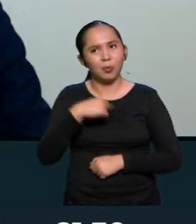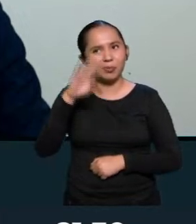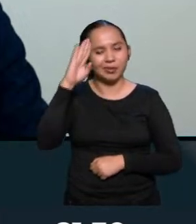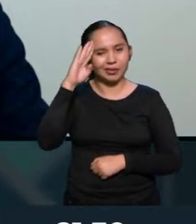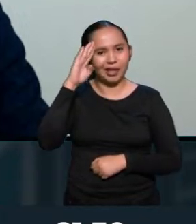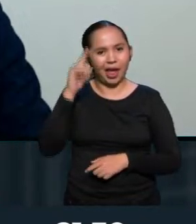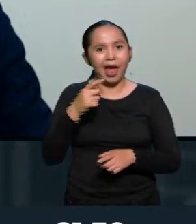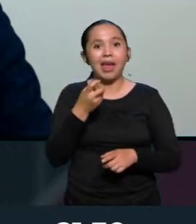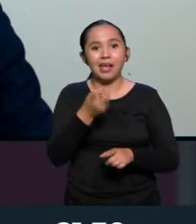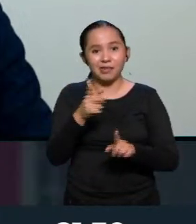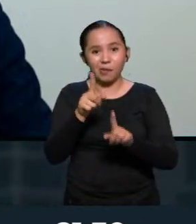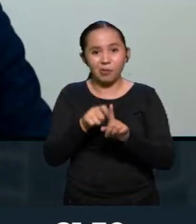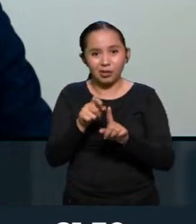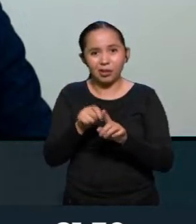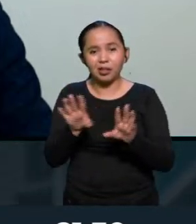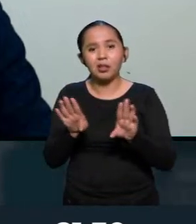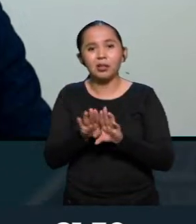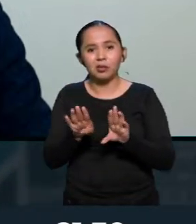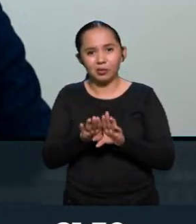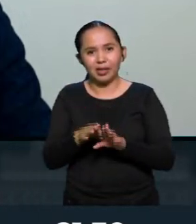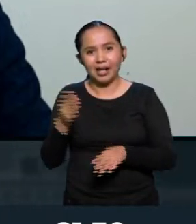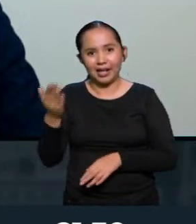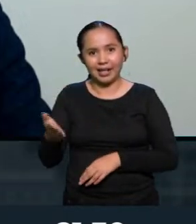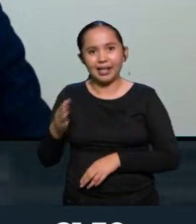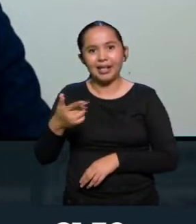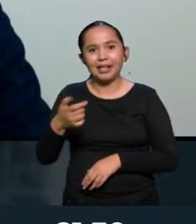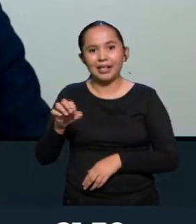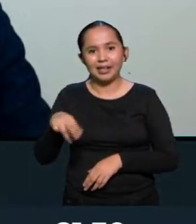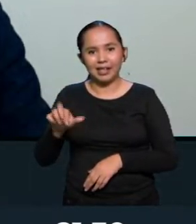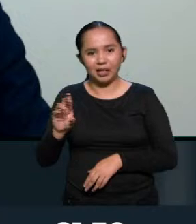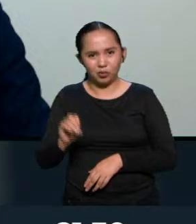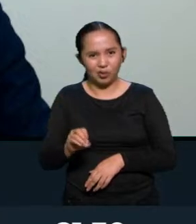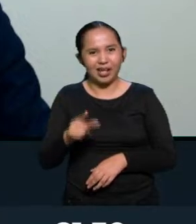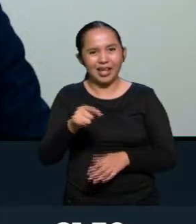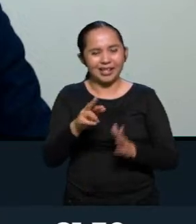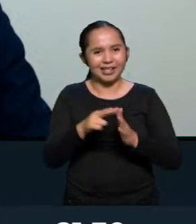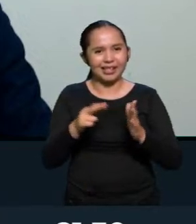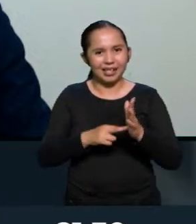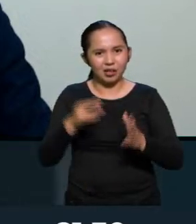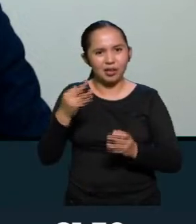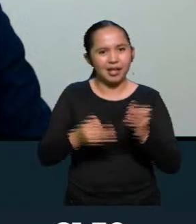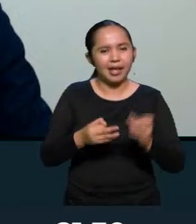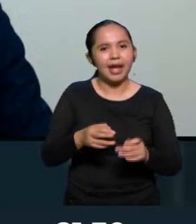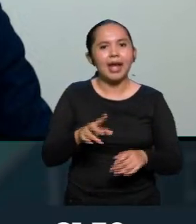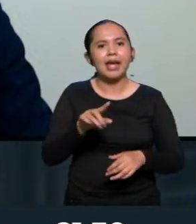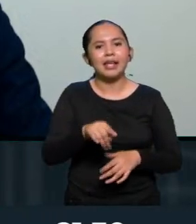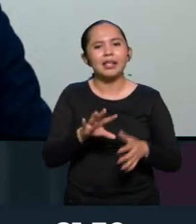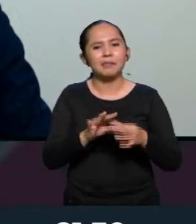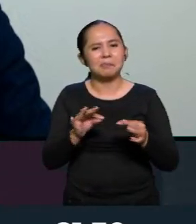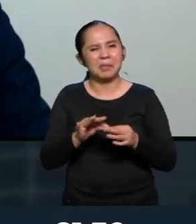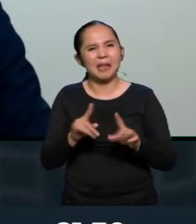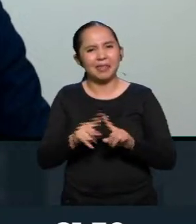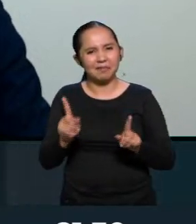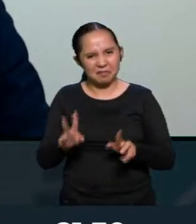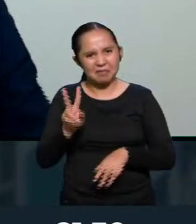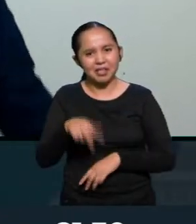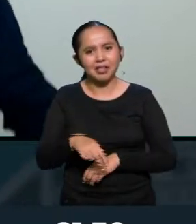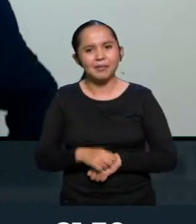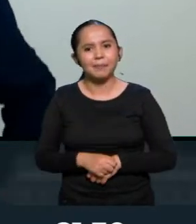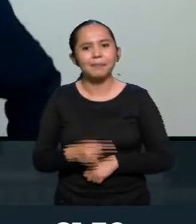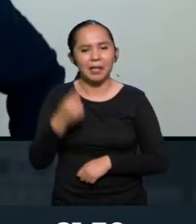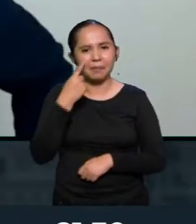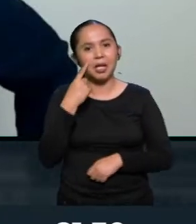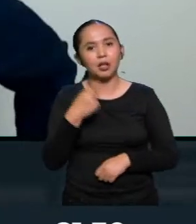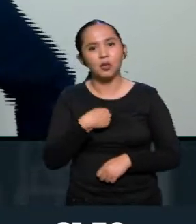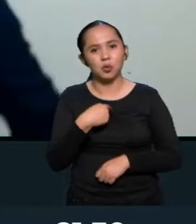crítica, no sé cómo lo veas tú, pero la crítica que hace Genaro García Luna a la reforma judicial entra con calzador en esta carta, ¿no? Bueno, y aparte